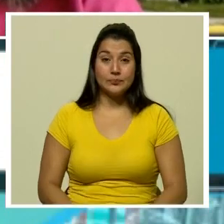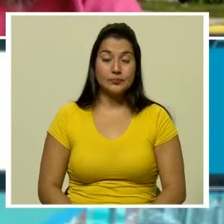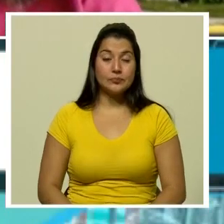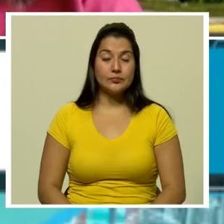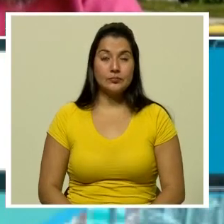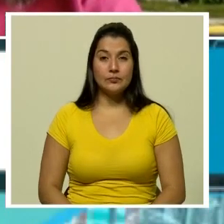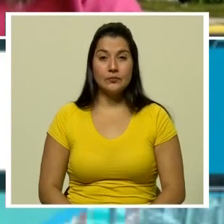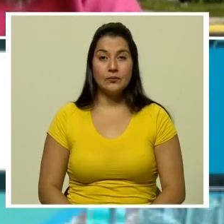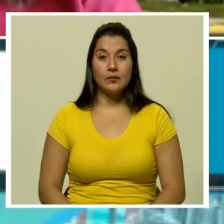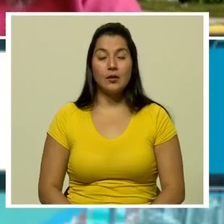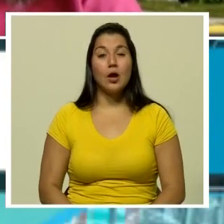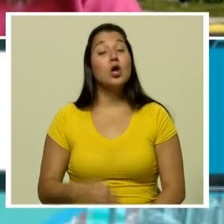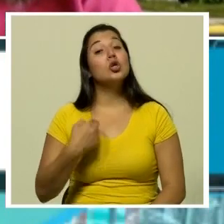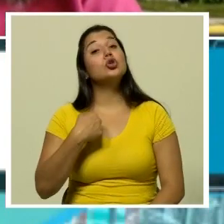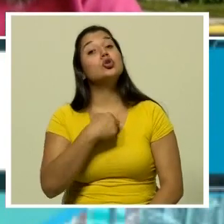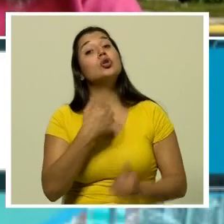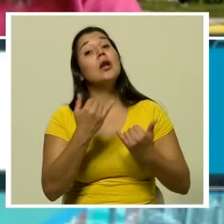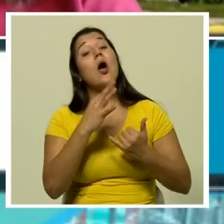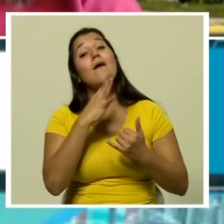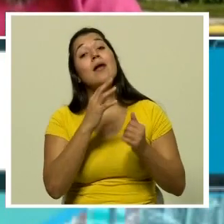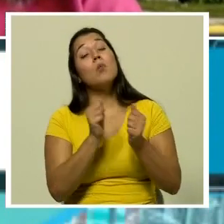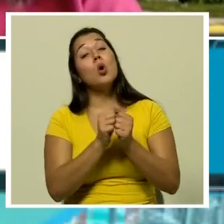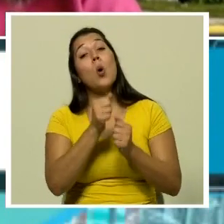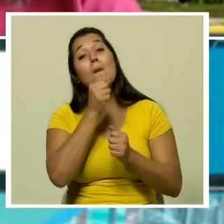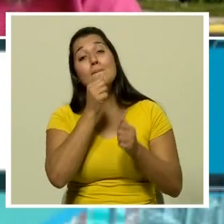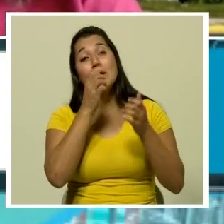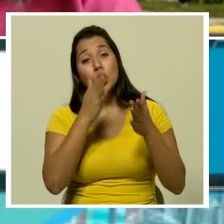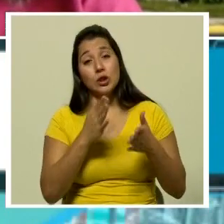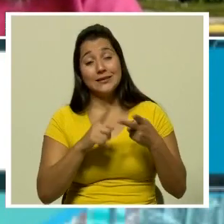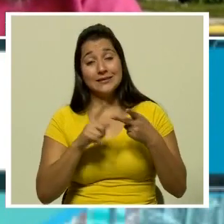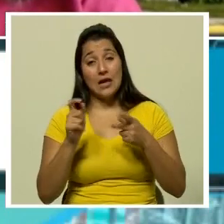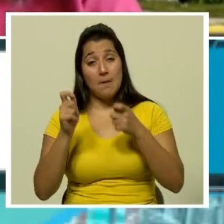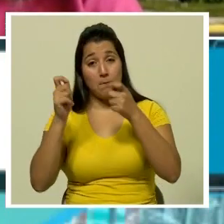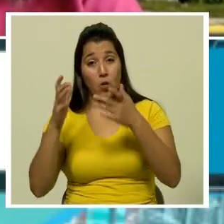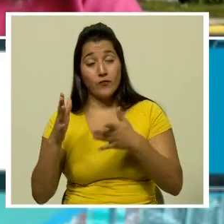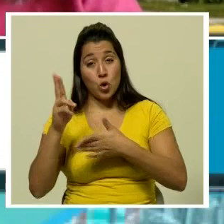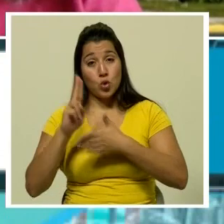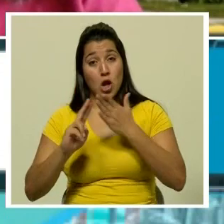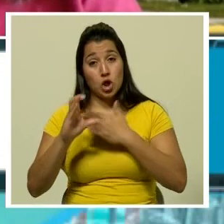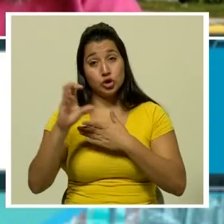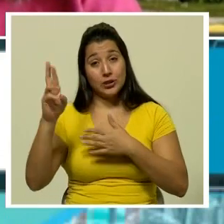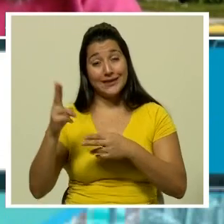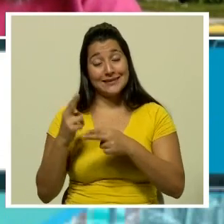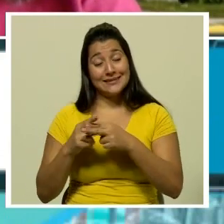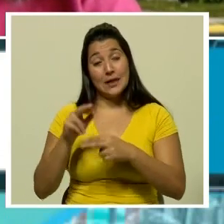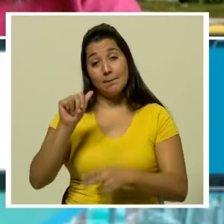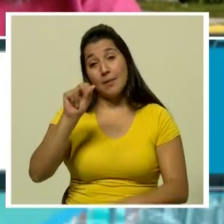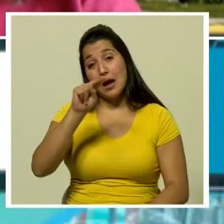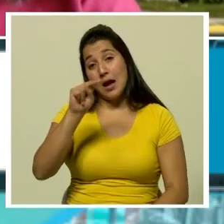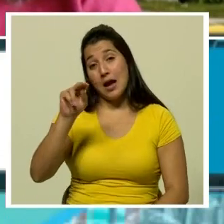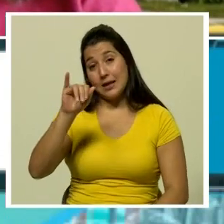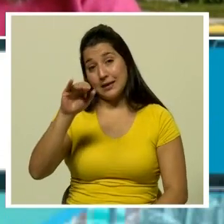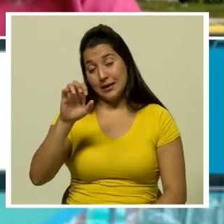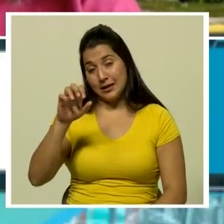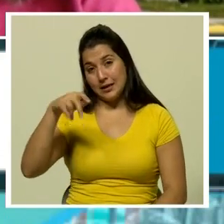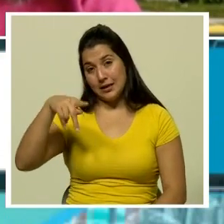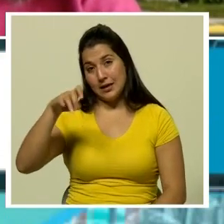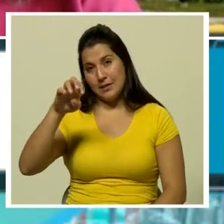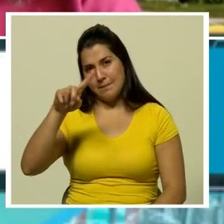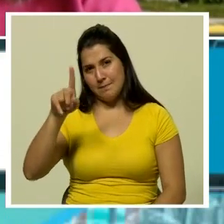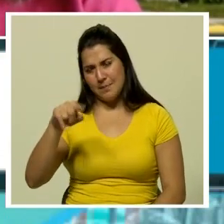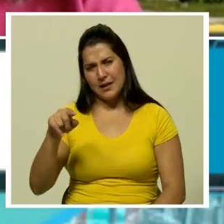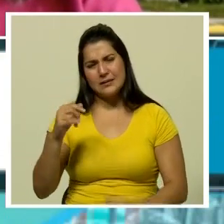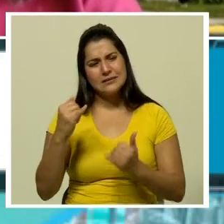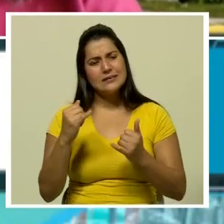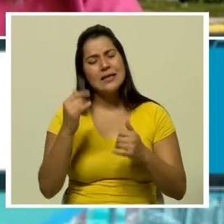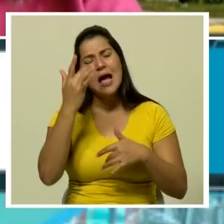mundial. Estamos conversando con la periodista y profesora de la UCR, Ani Pérez. La pandemia alteró también